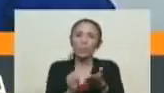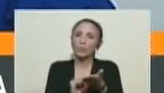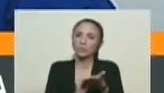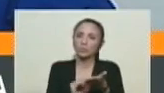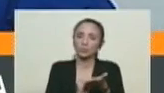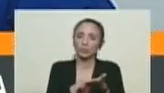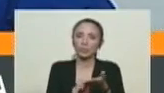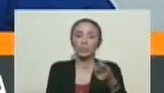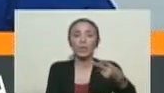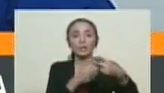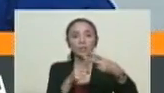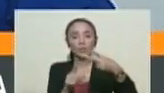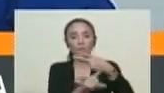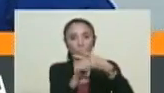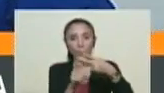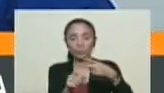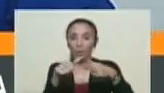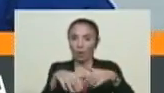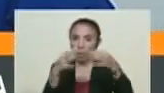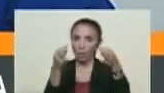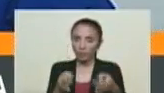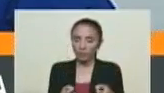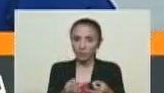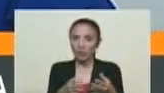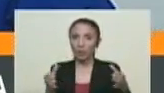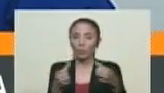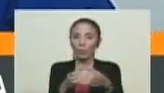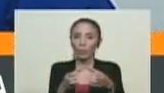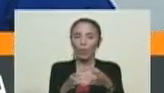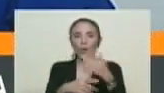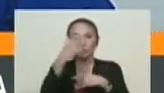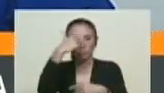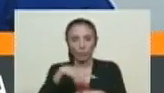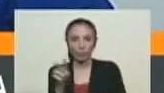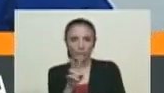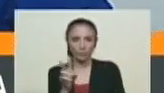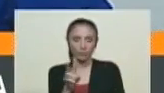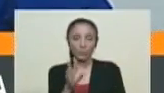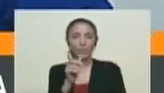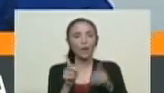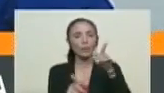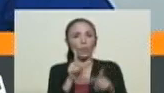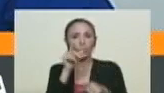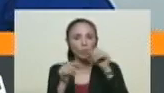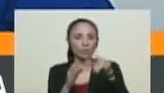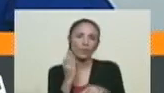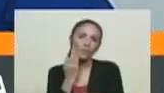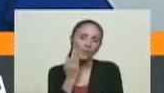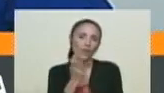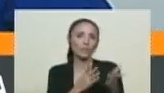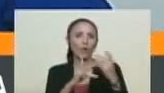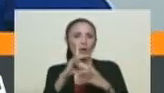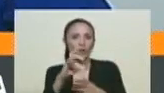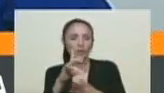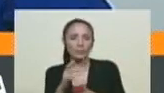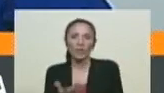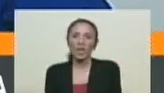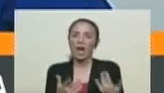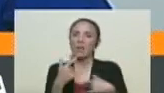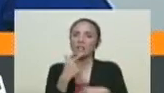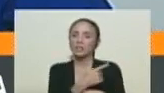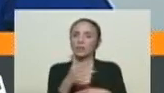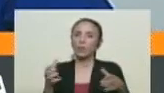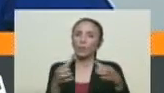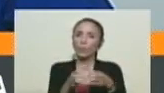se oficializó la legalización del partido político Movimiento Somos Venezuela y ya en las redes sociales se comienzan a hablar de doble militancia.